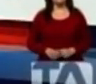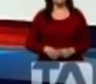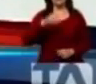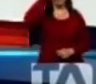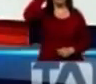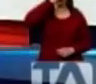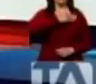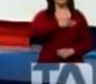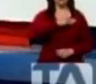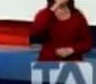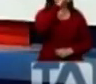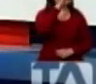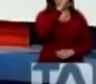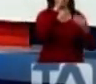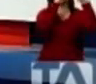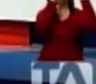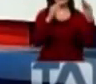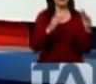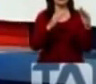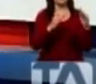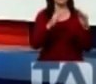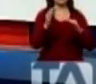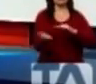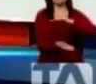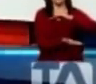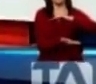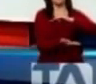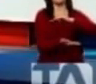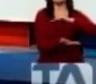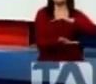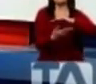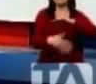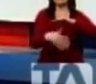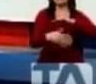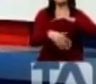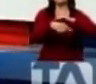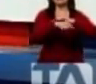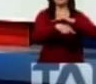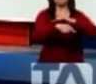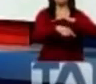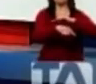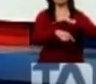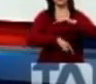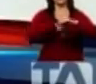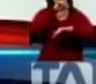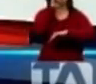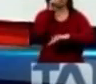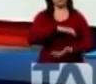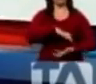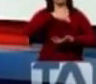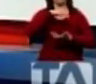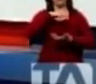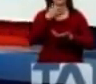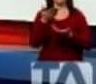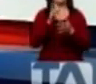una vivienda donde estaba oculta una tonelada de marihuana en la parroquia Limones, esto en la provincia de Esmeraldas. En el operativo se